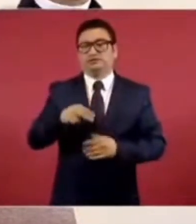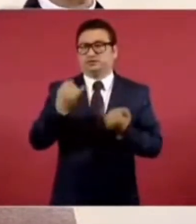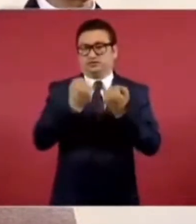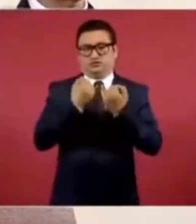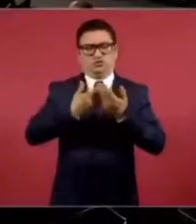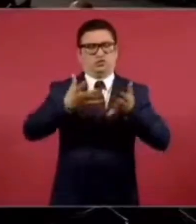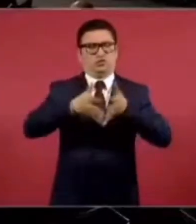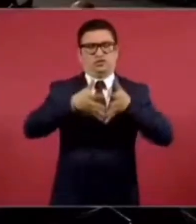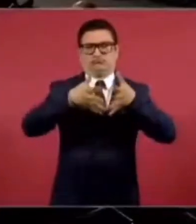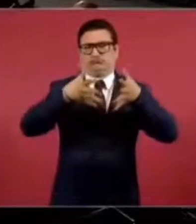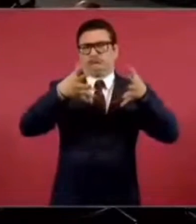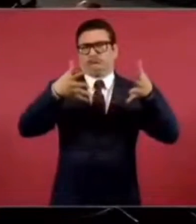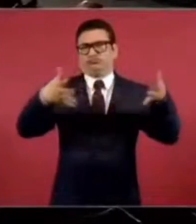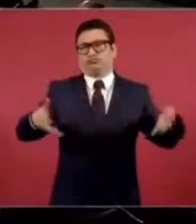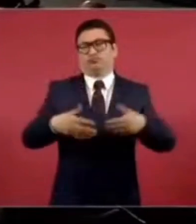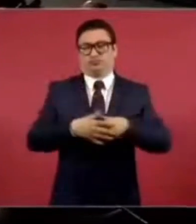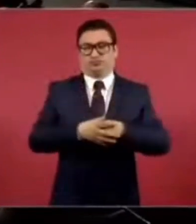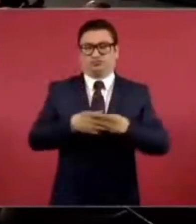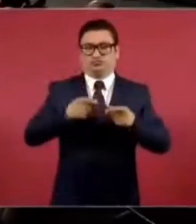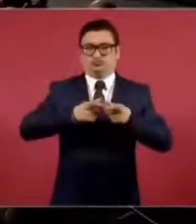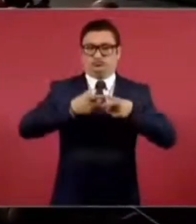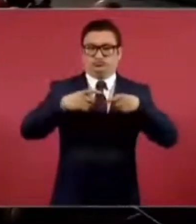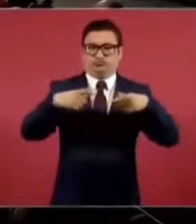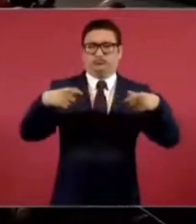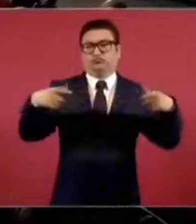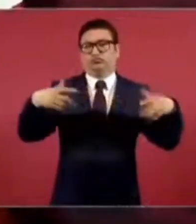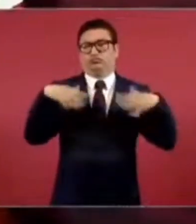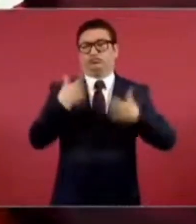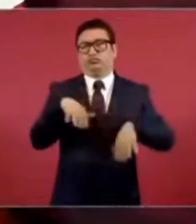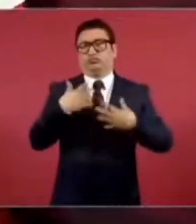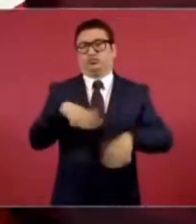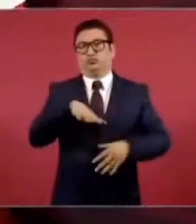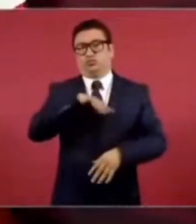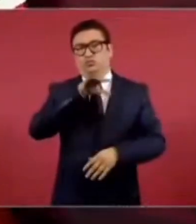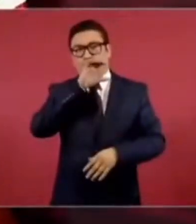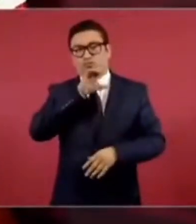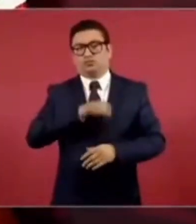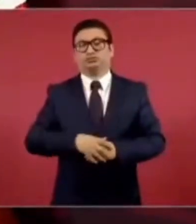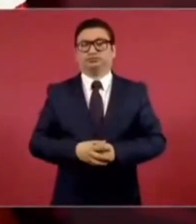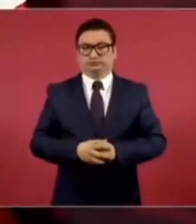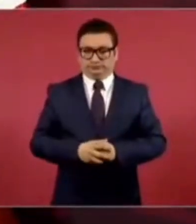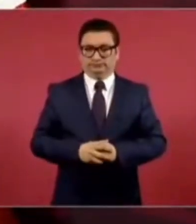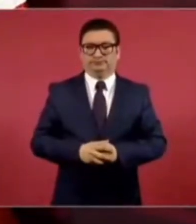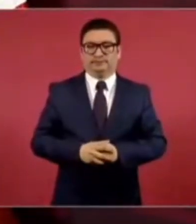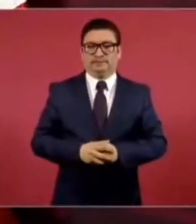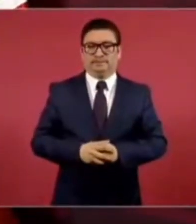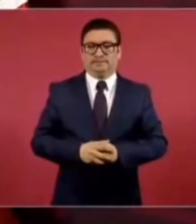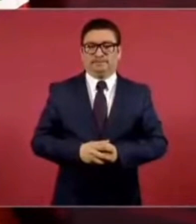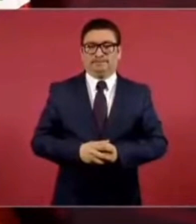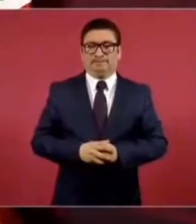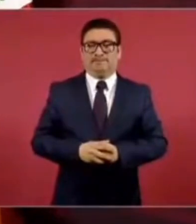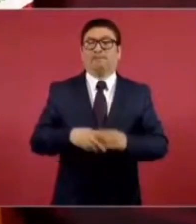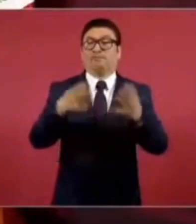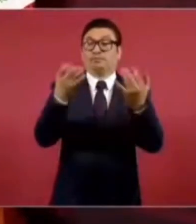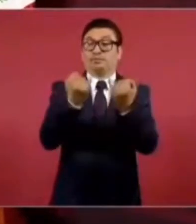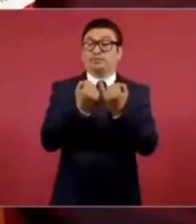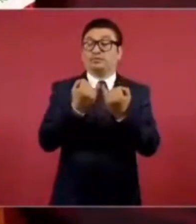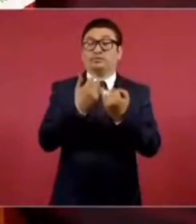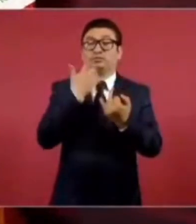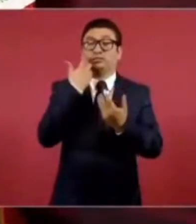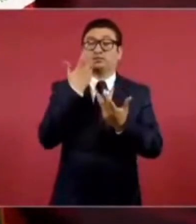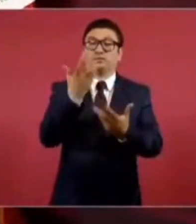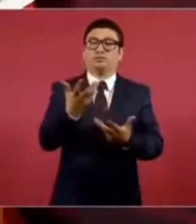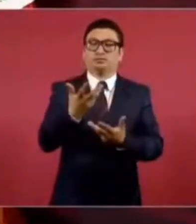creciendo pero de manera impresionante eh se está buscando